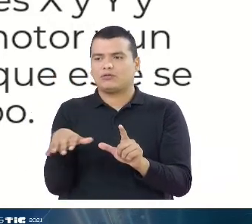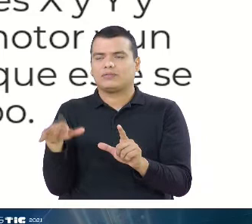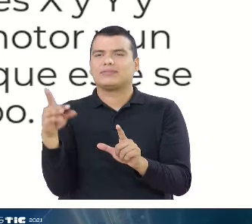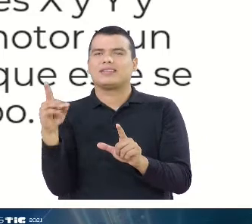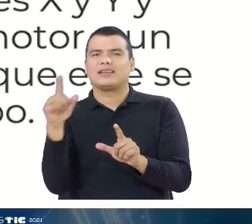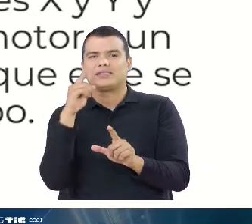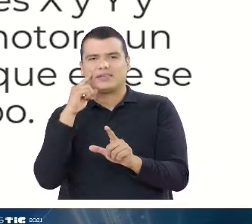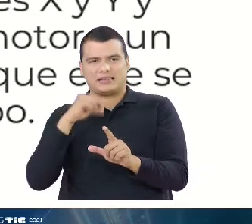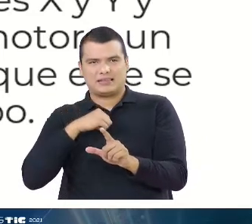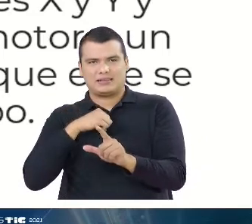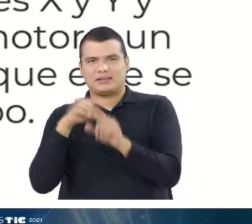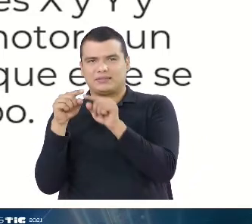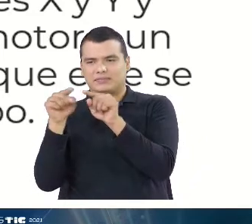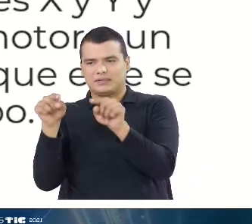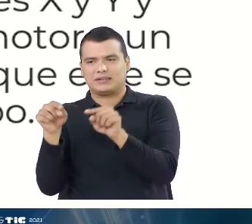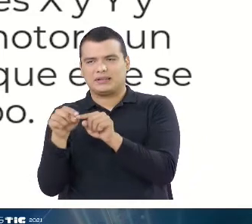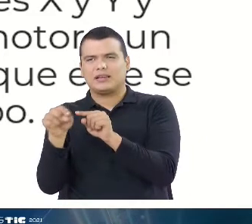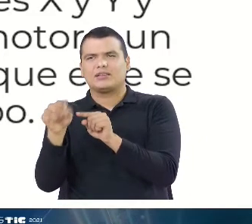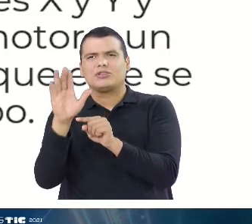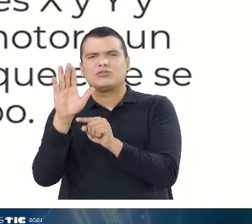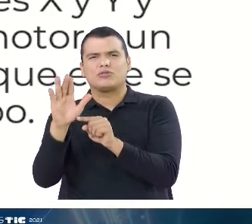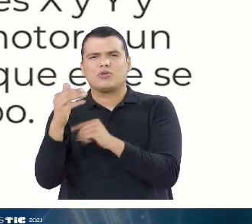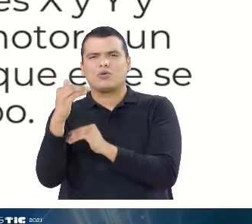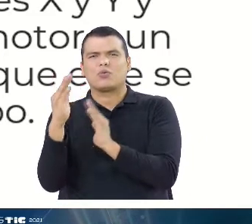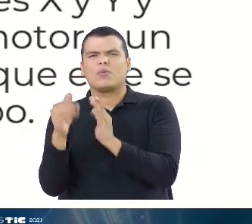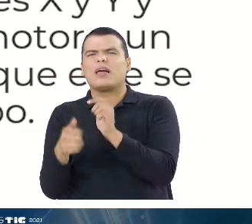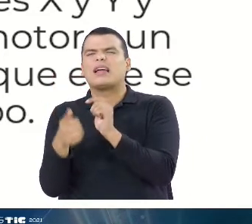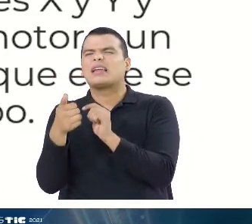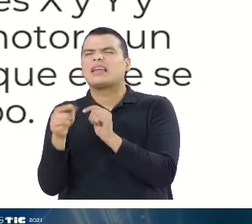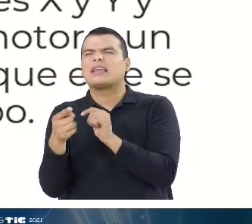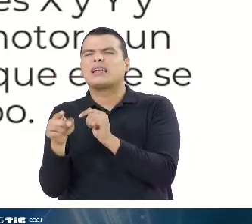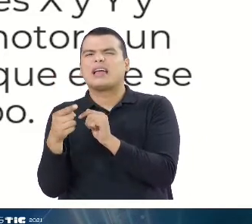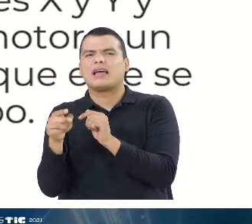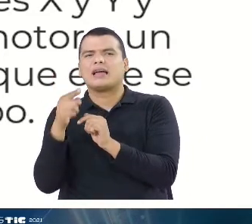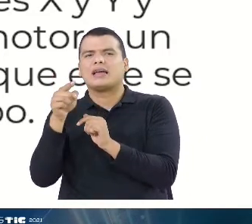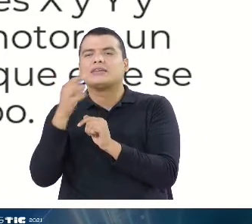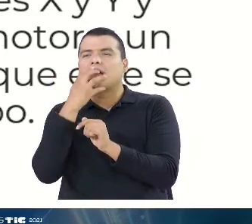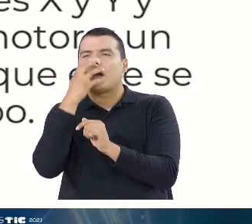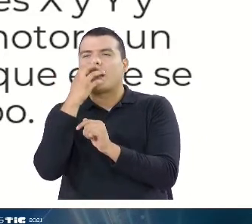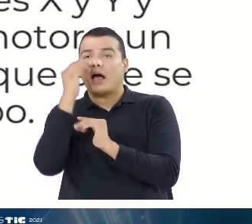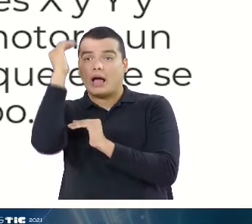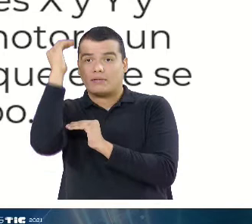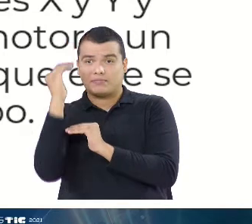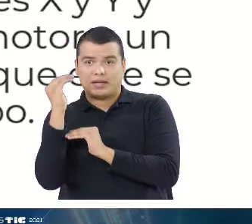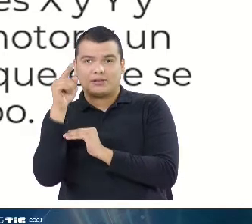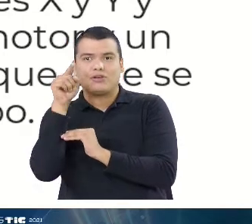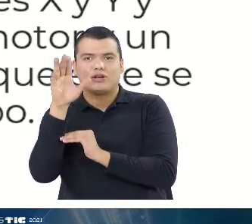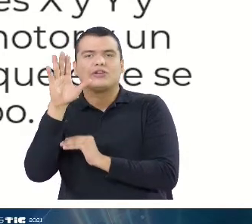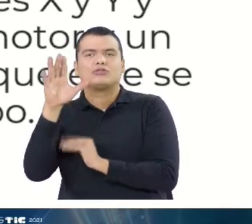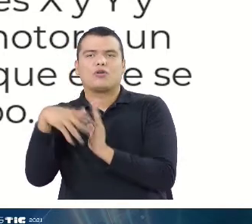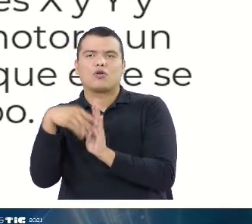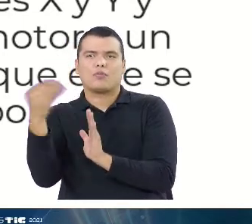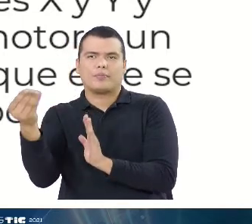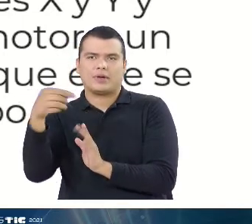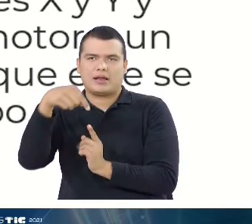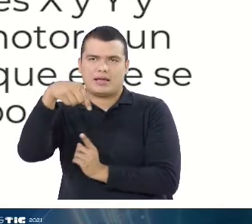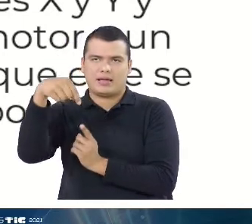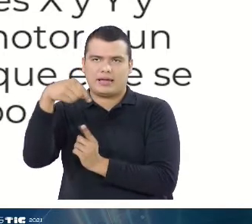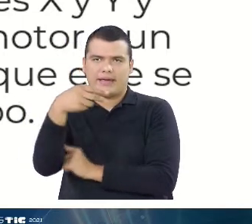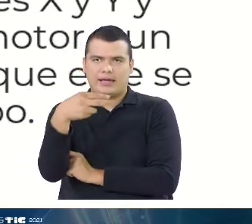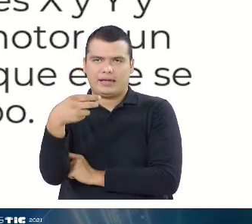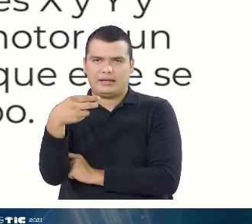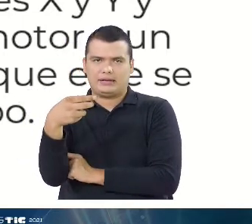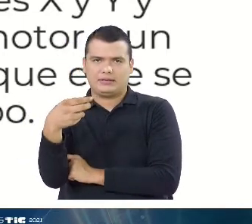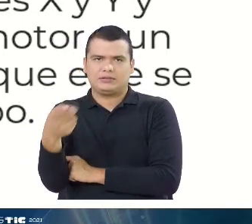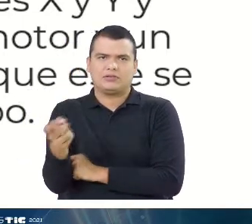cuadrado de aluminio es un disipador de calor. Ese sería nuestro eje clonado, que sería nuestro eje X. Y el servomotor, uno